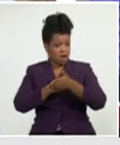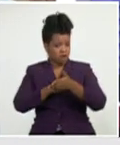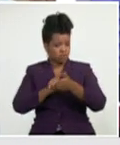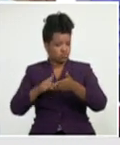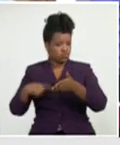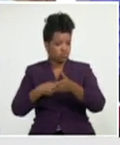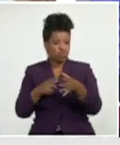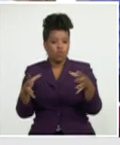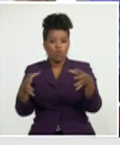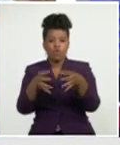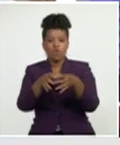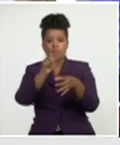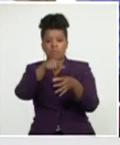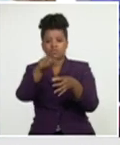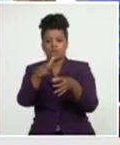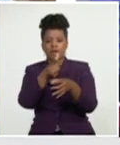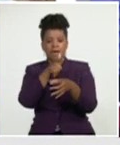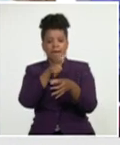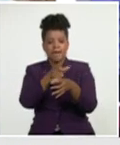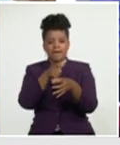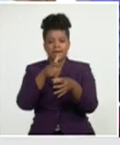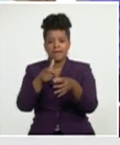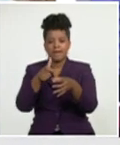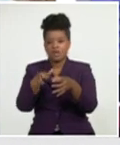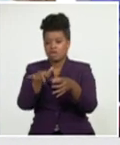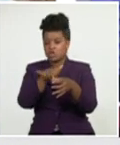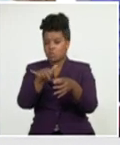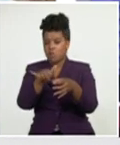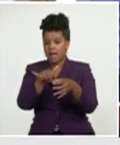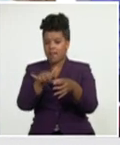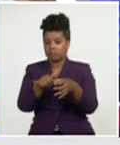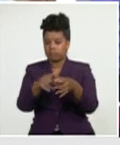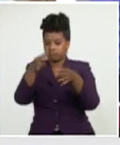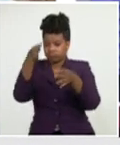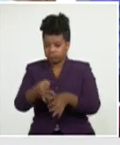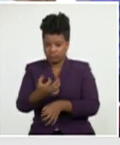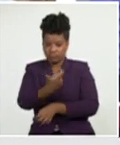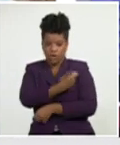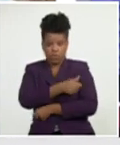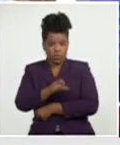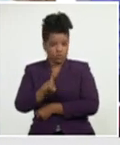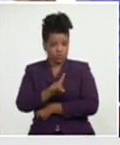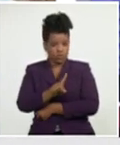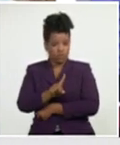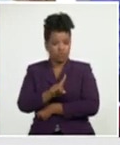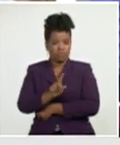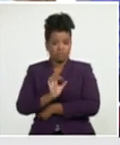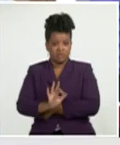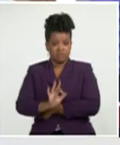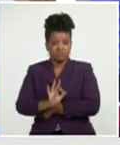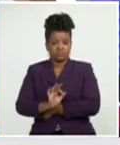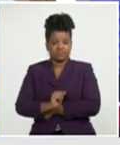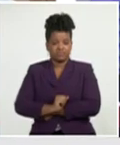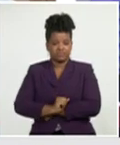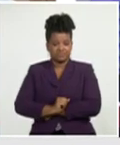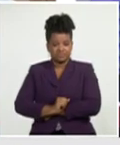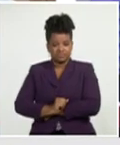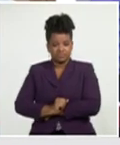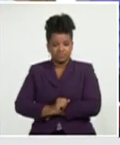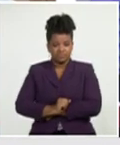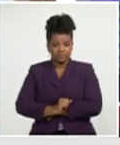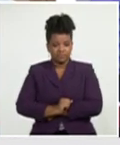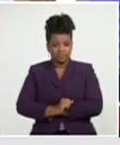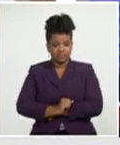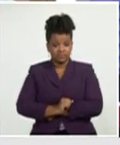reciben placebo, y eso se les comunica debidamente a los voluntarios en el momento que ocurre el consentimiento informado. En el caso de Soberana